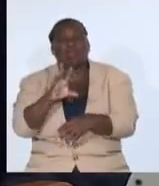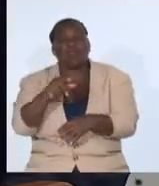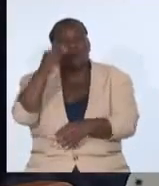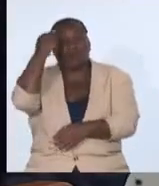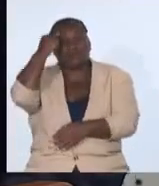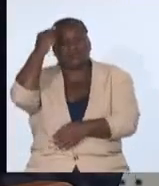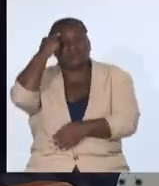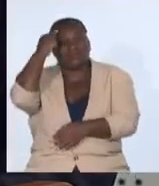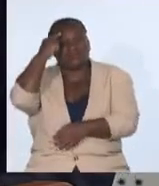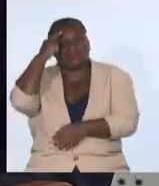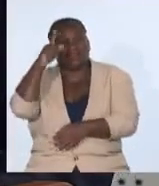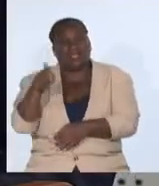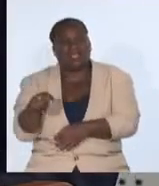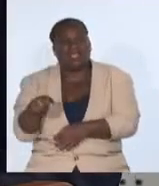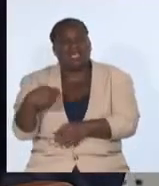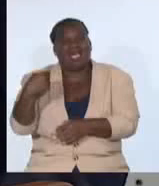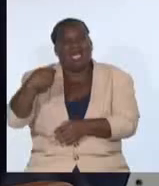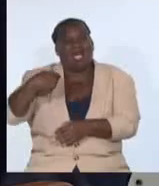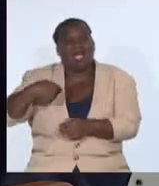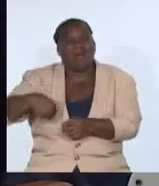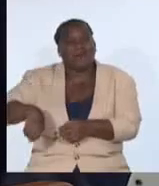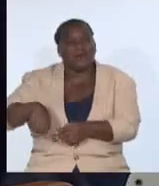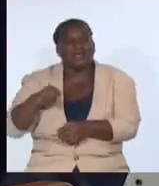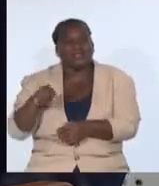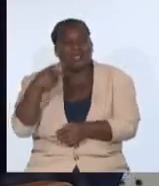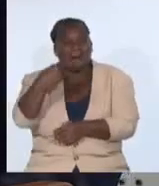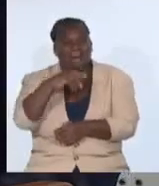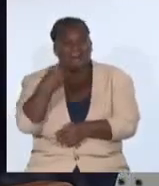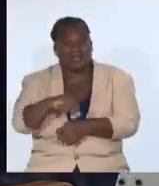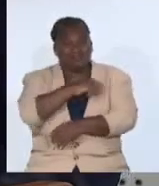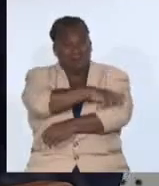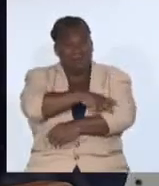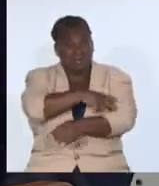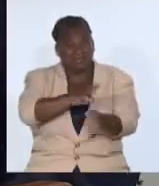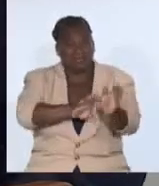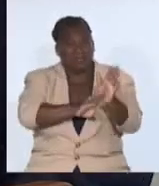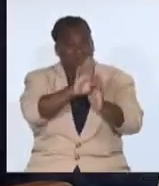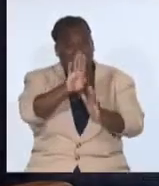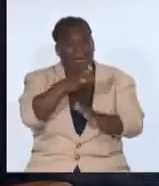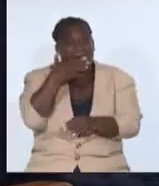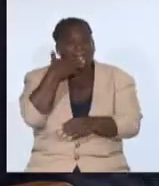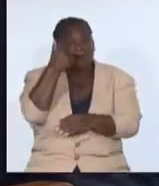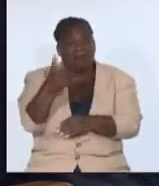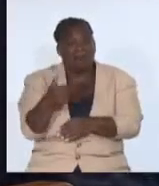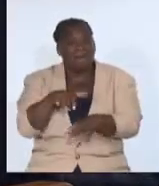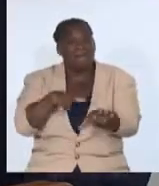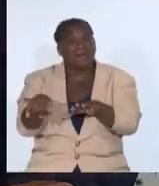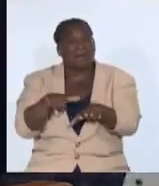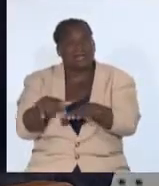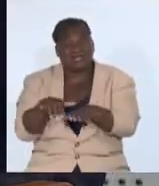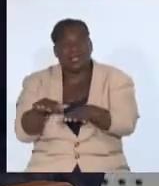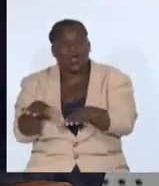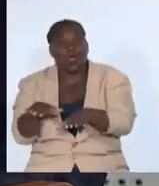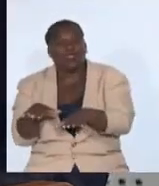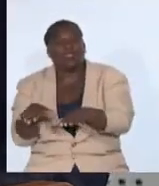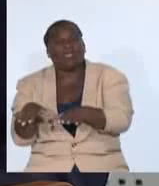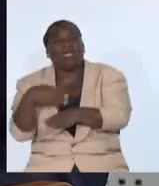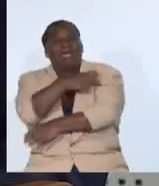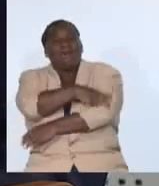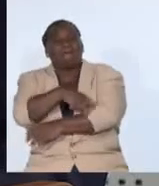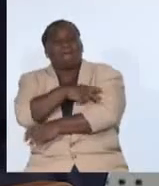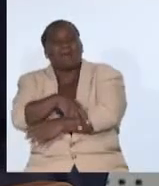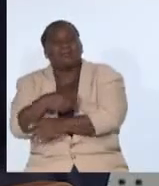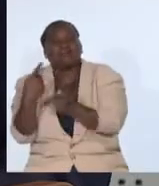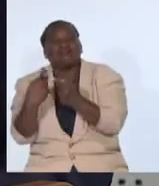O sea la práctica de los países más desarrollados de beneficiarse de la preparación del conocimiento de